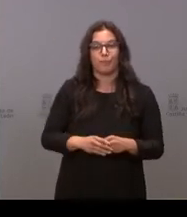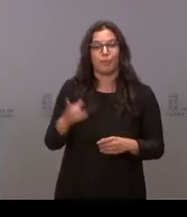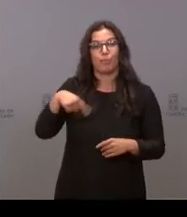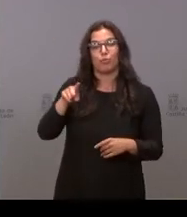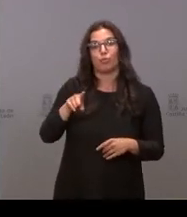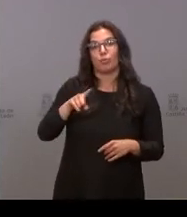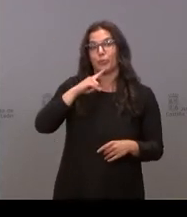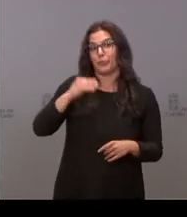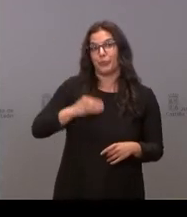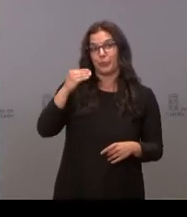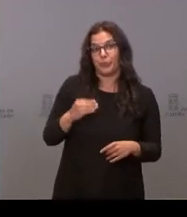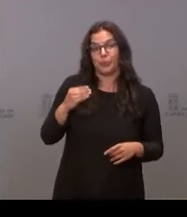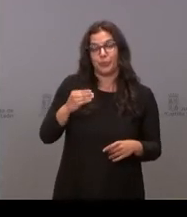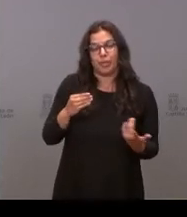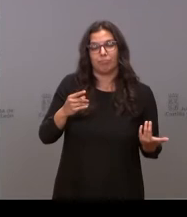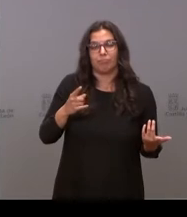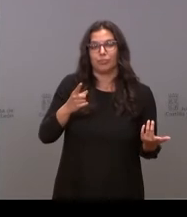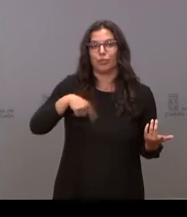y es algo que queremos,